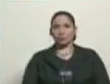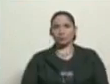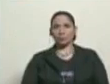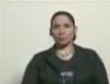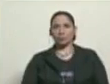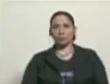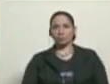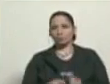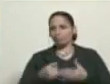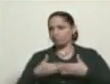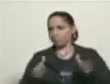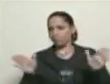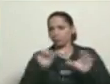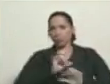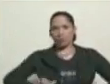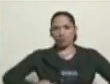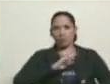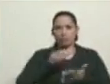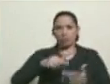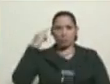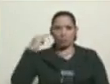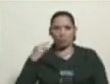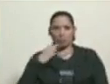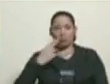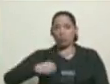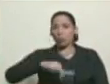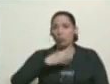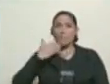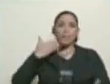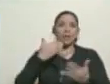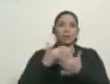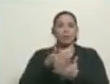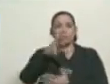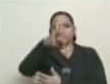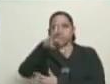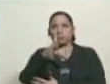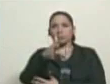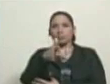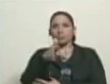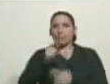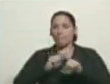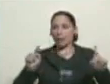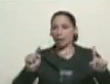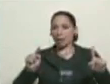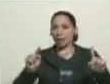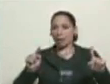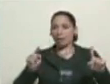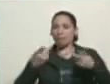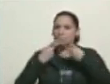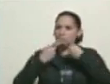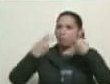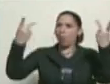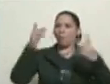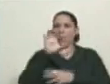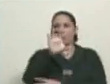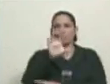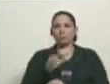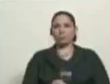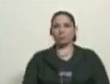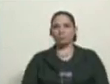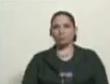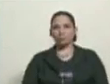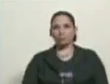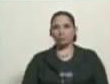Armada Nacional Bolivariana. Hemos pedido esta transmisión para comunicarle al país,